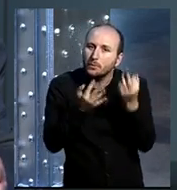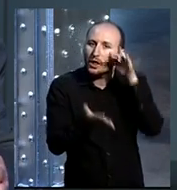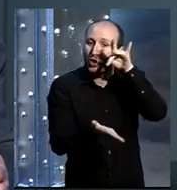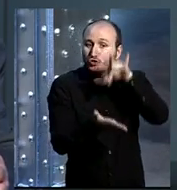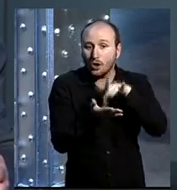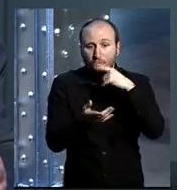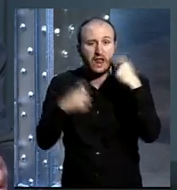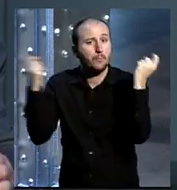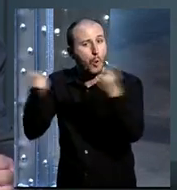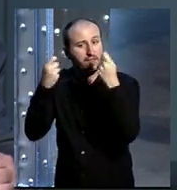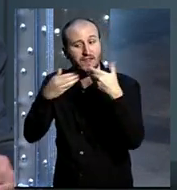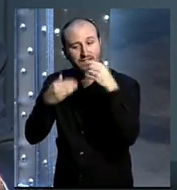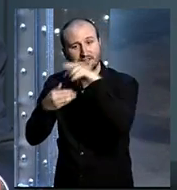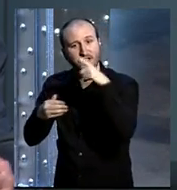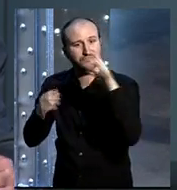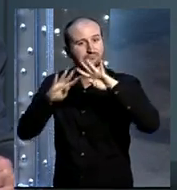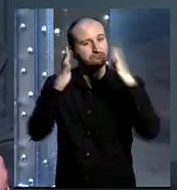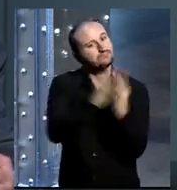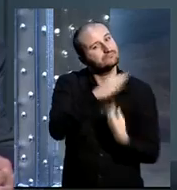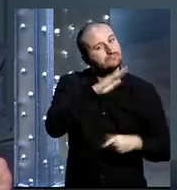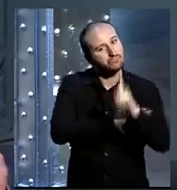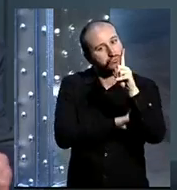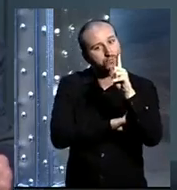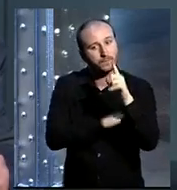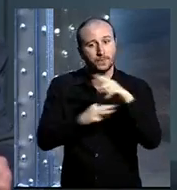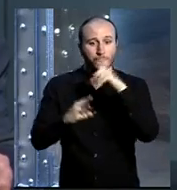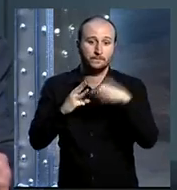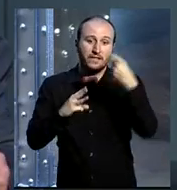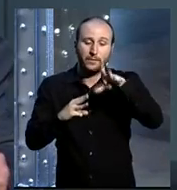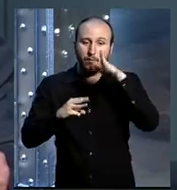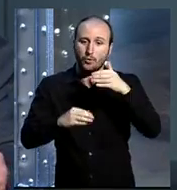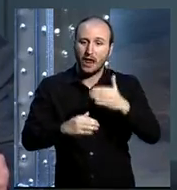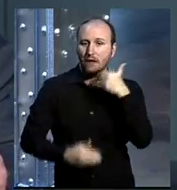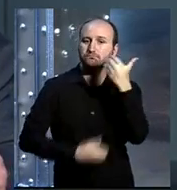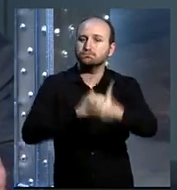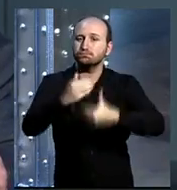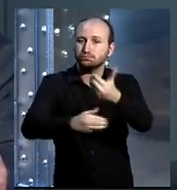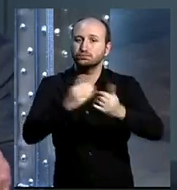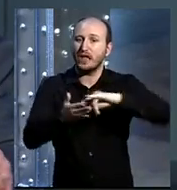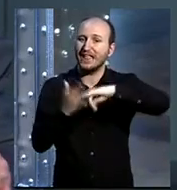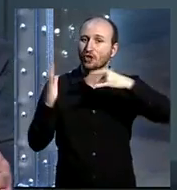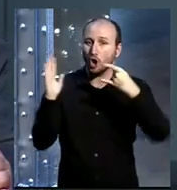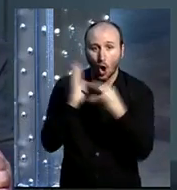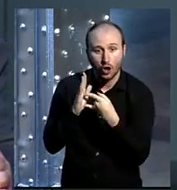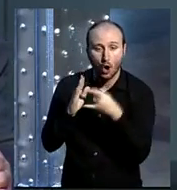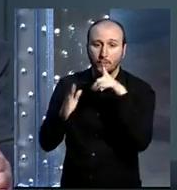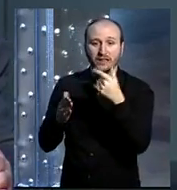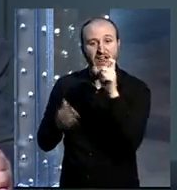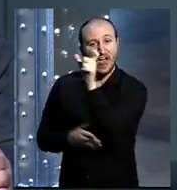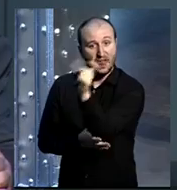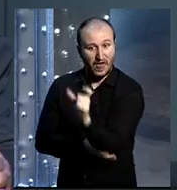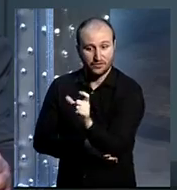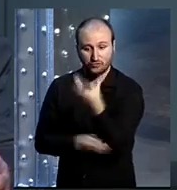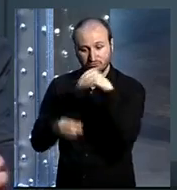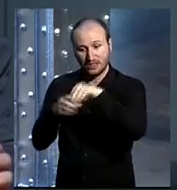la publicidad, ¿no? Y en tercer lugar, porque evidentemente el avance tecnológico y esa propensión a que los datos estén, digamos,